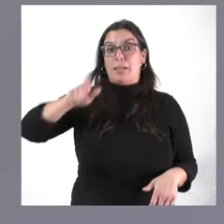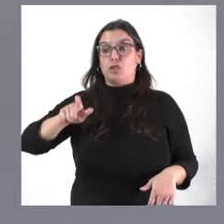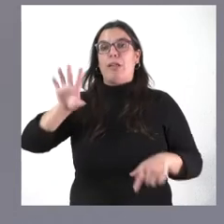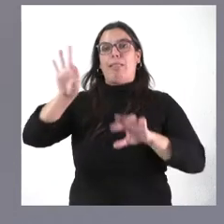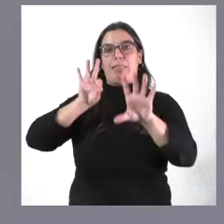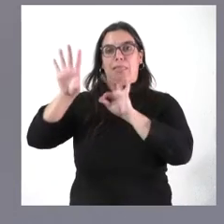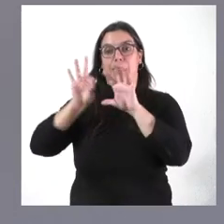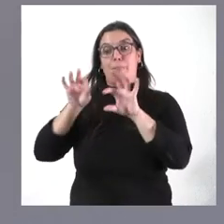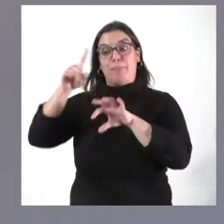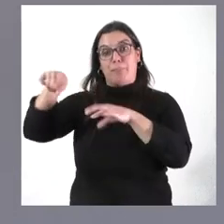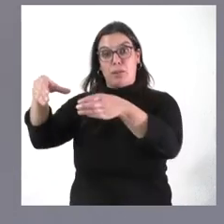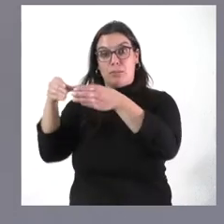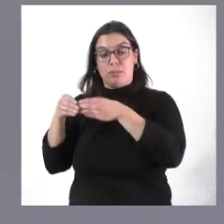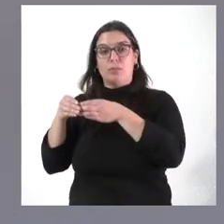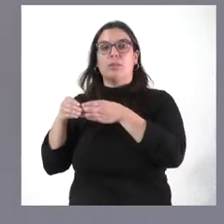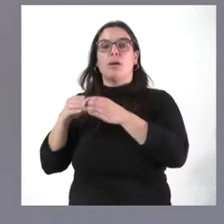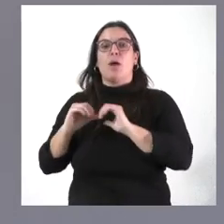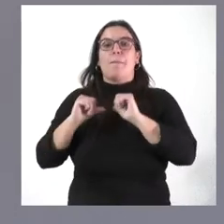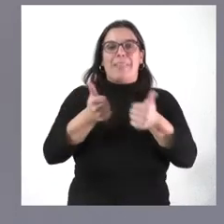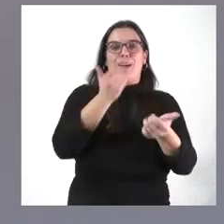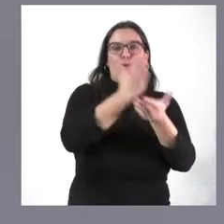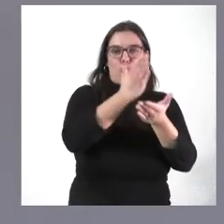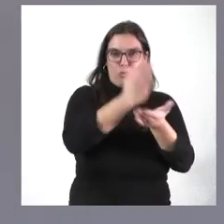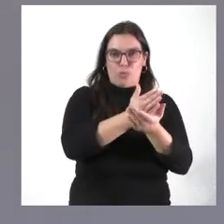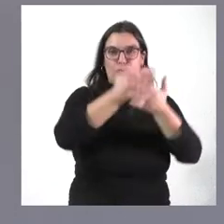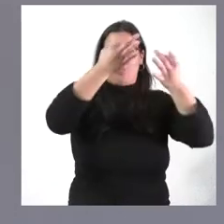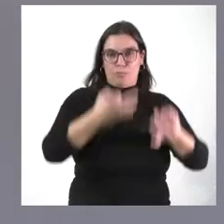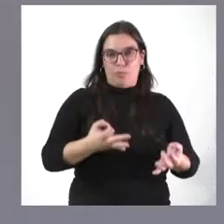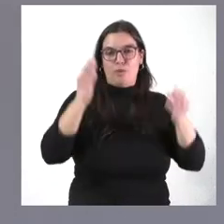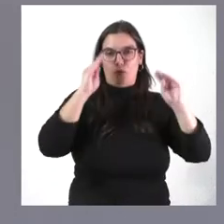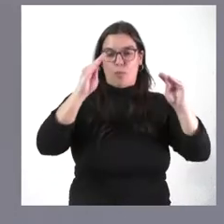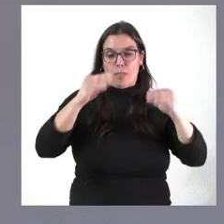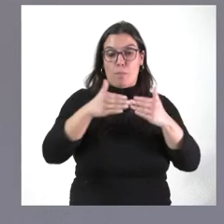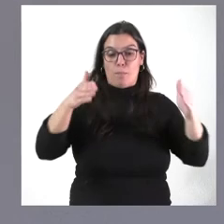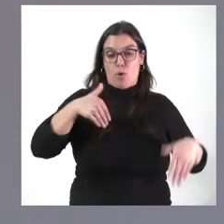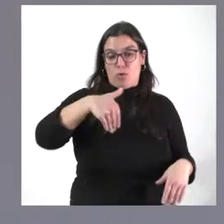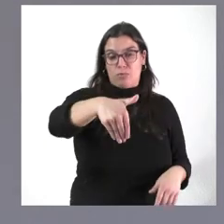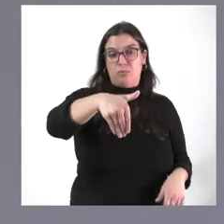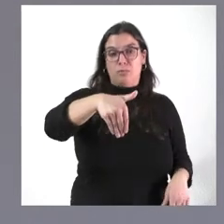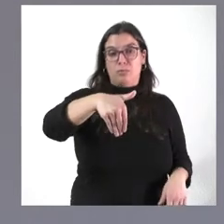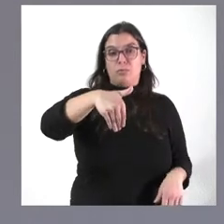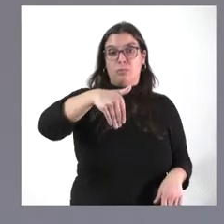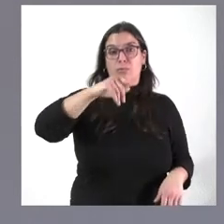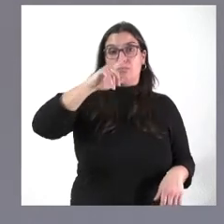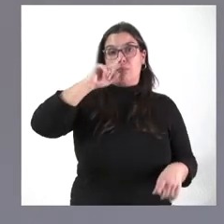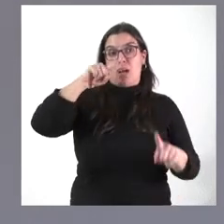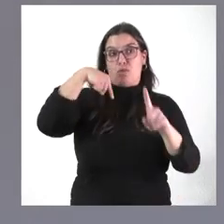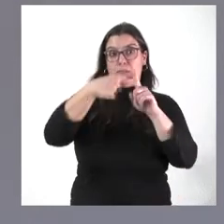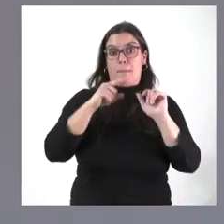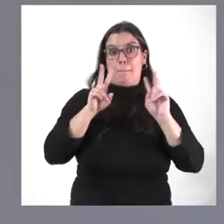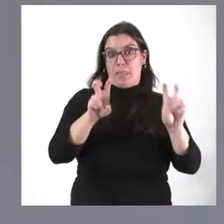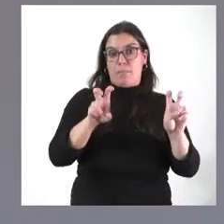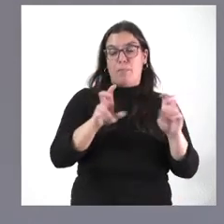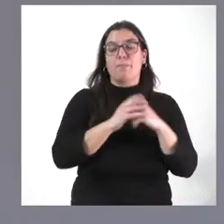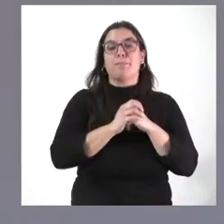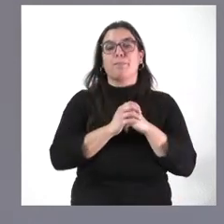las que pasarán a formar parte de parte del curso de formación que se inicia a principio del próximo año 2023 por